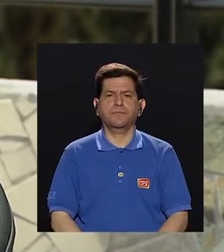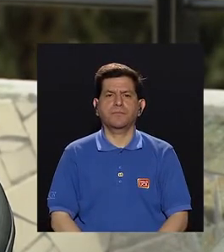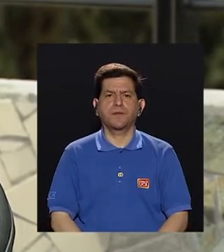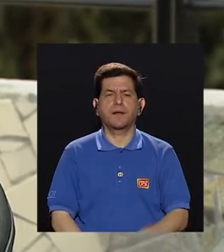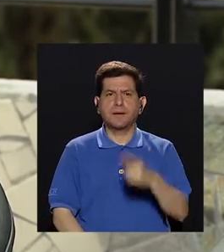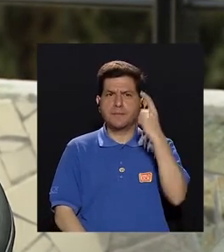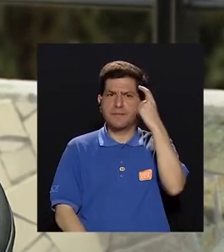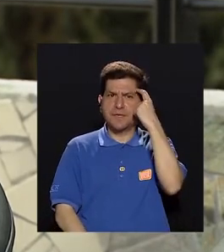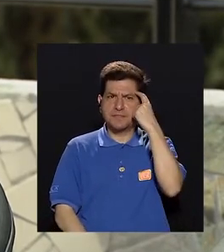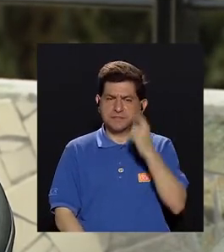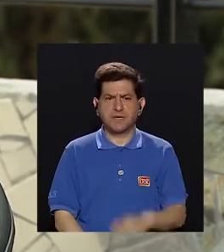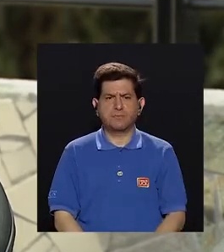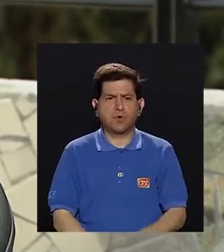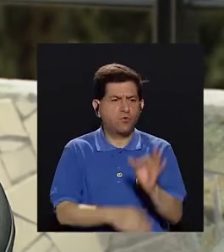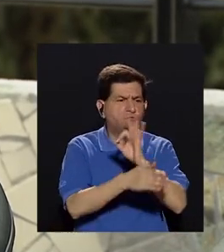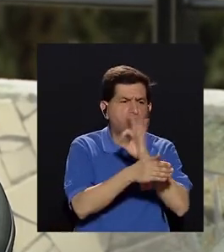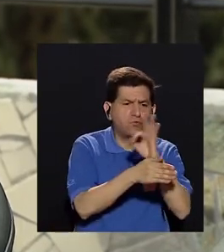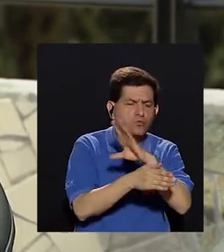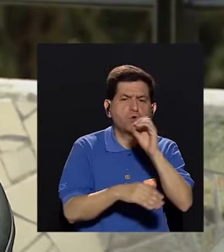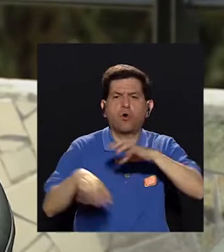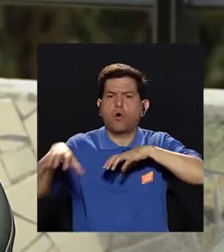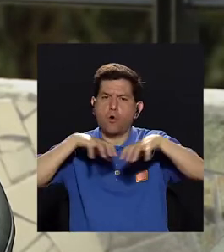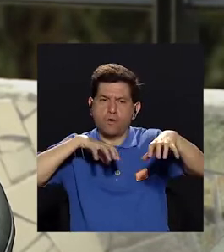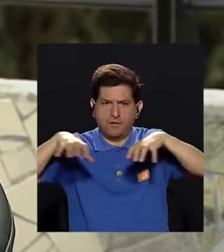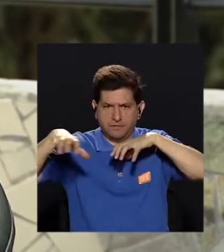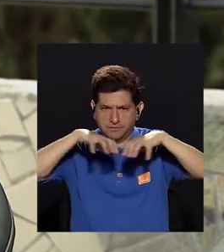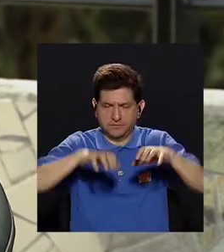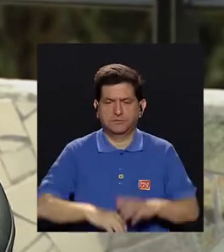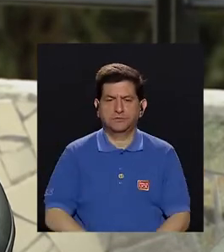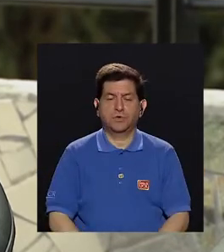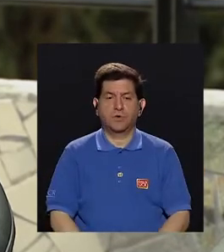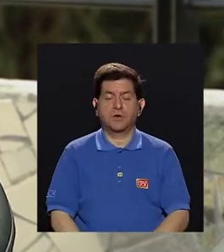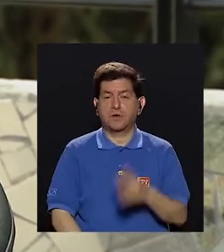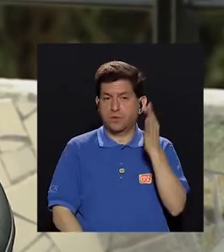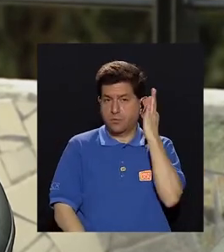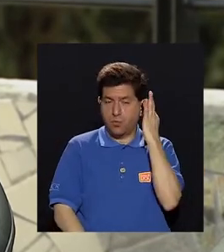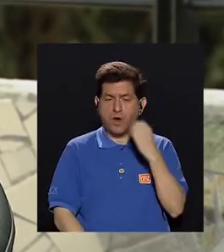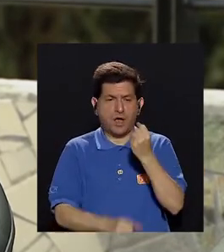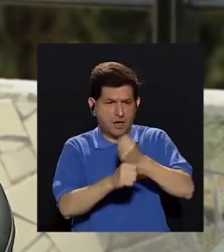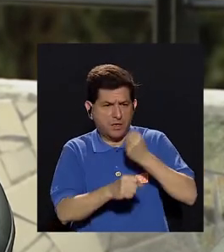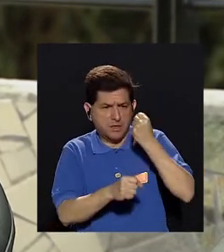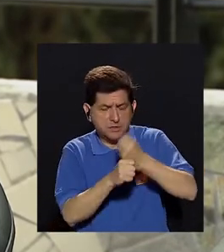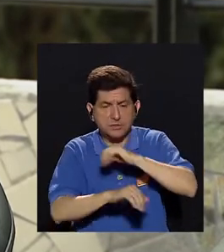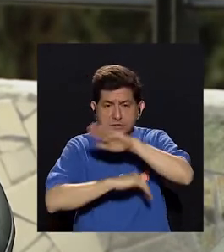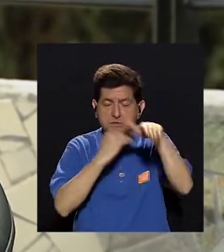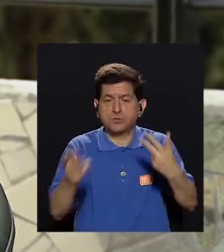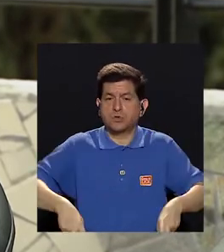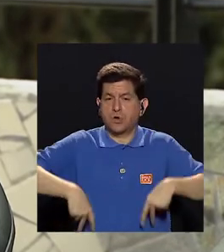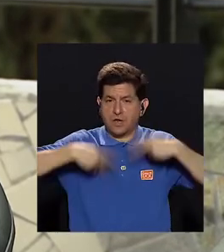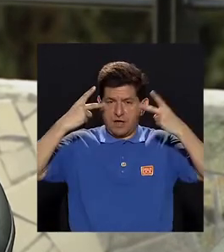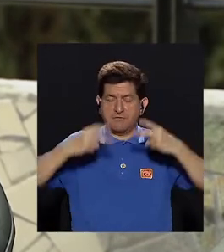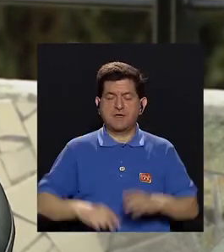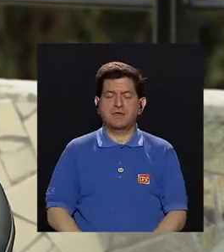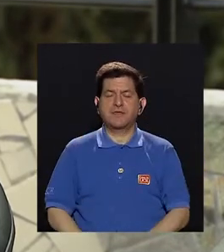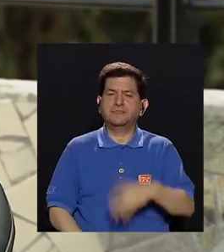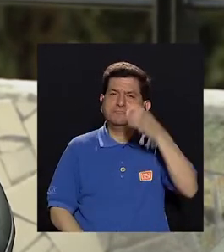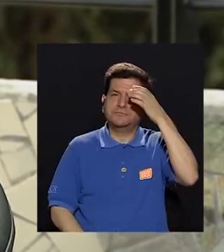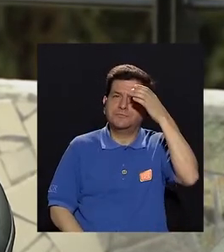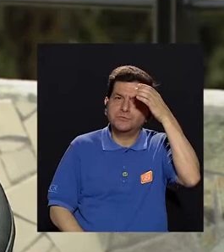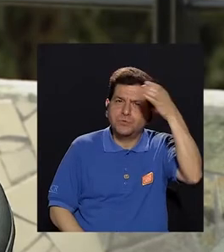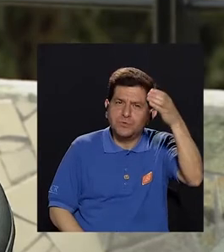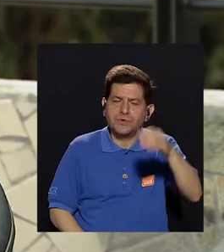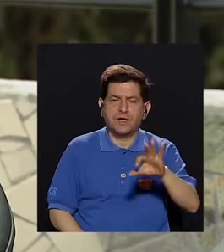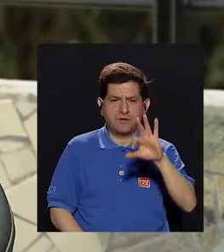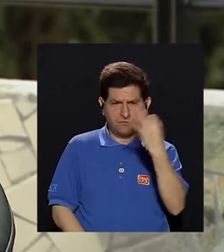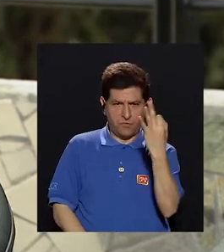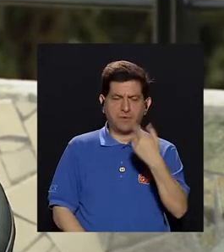cuáles son las funciones, digamos, o las actividades en las que nos desenvolvemos las mujeres a lo largo de toda la vida. Culturalmente, yo